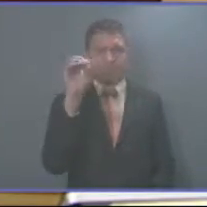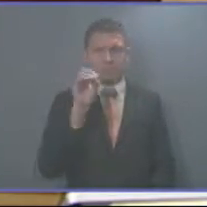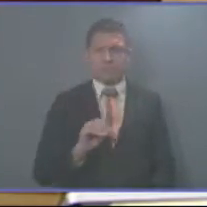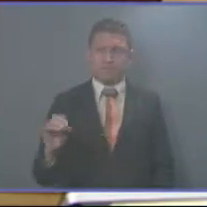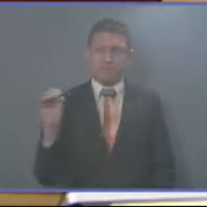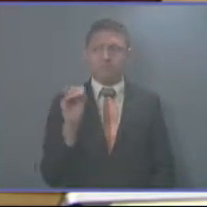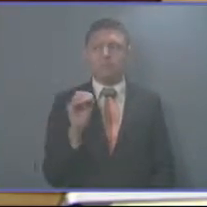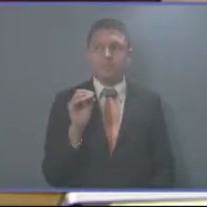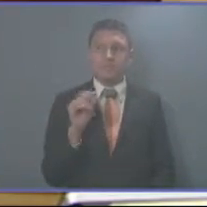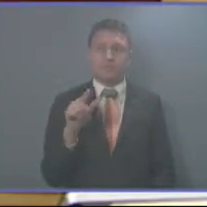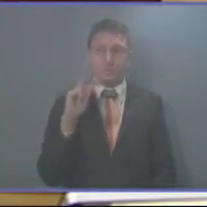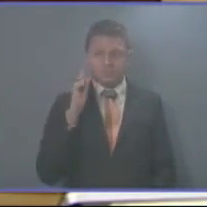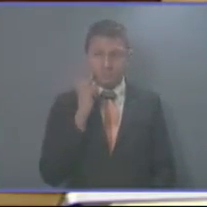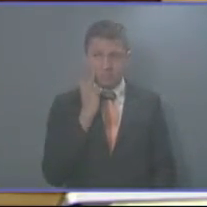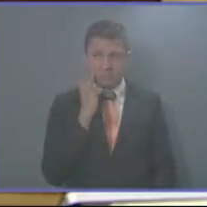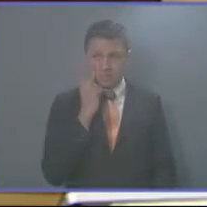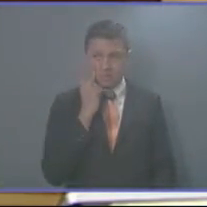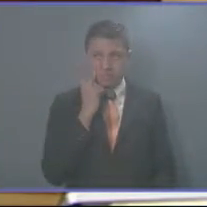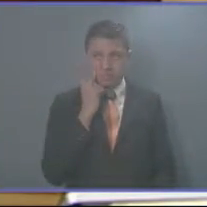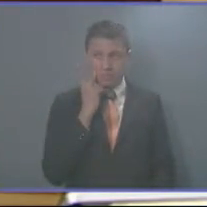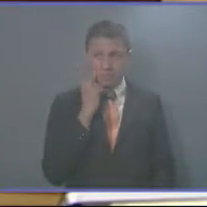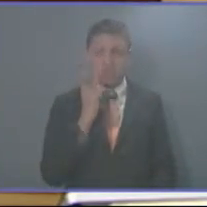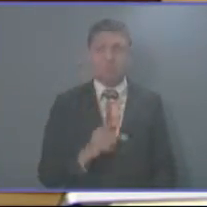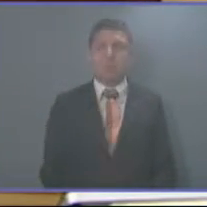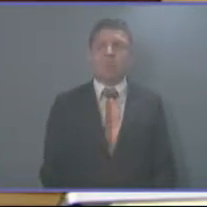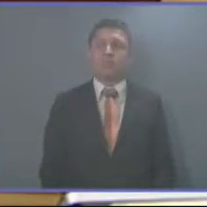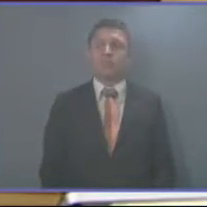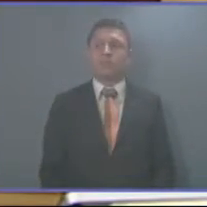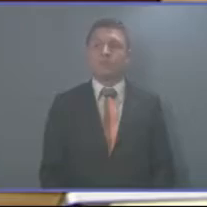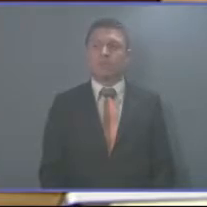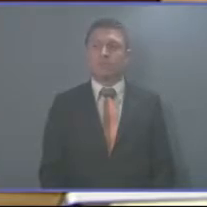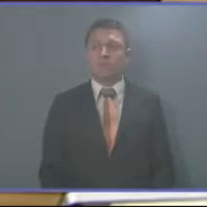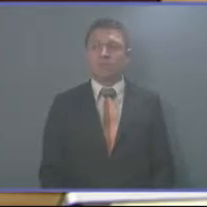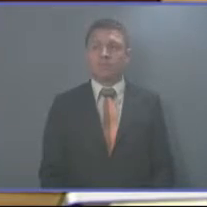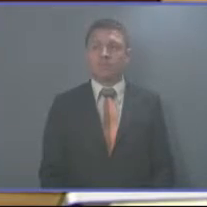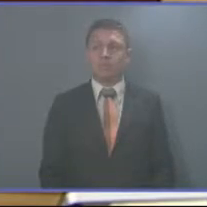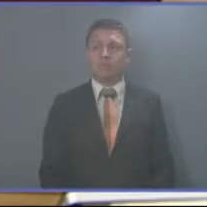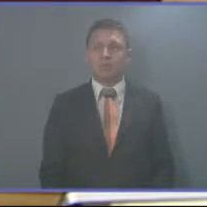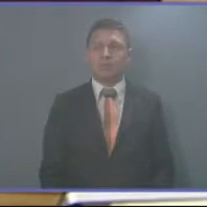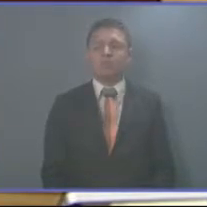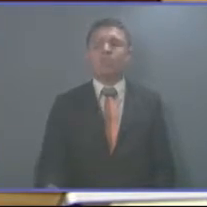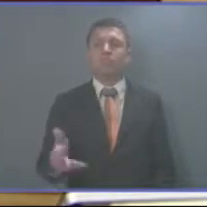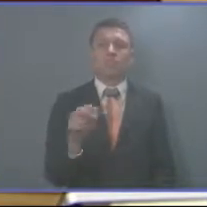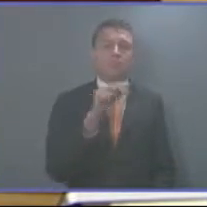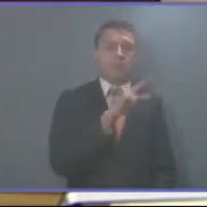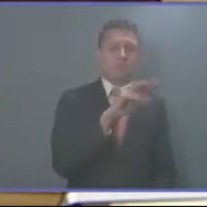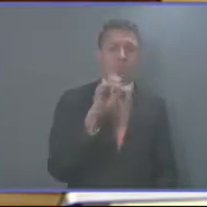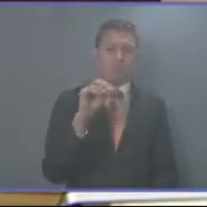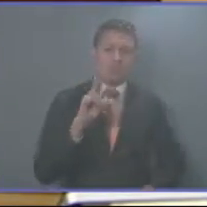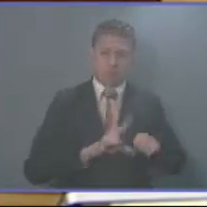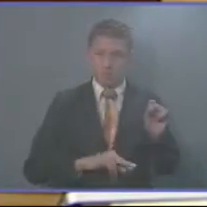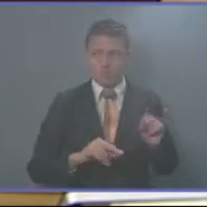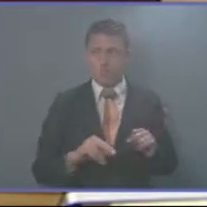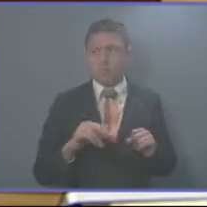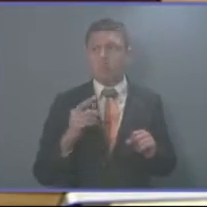Ahí hay un costo de una tarifa de $200 para